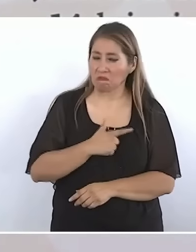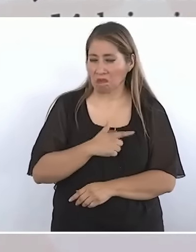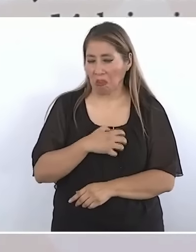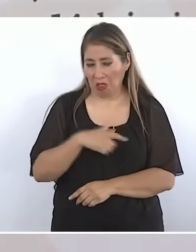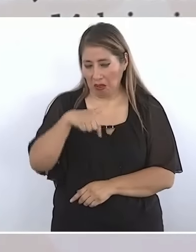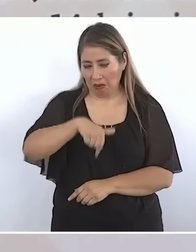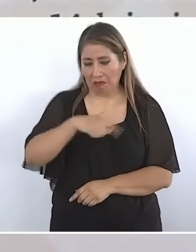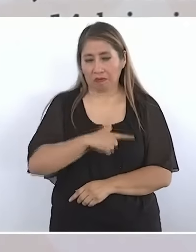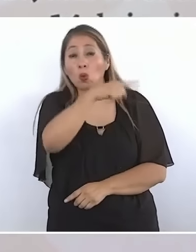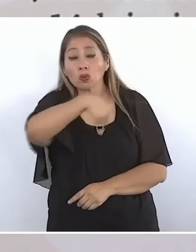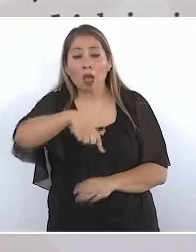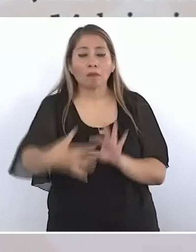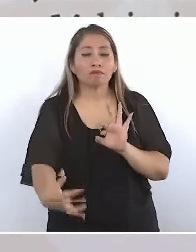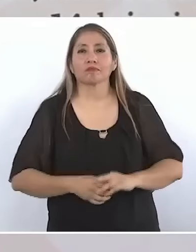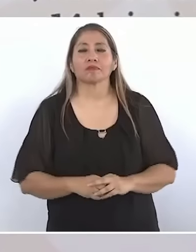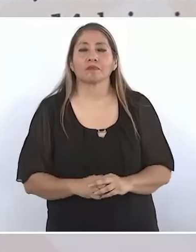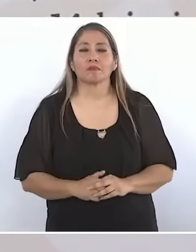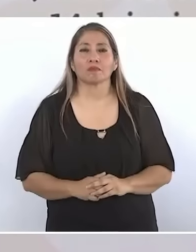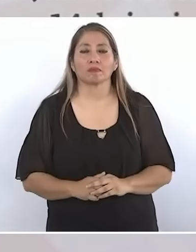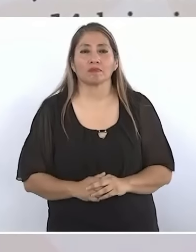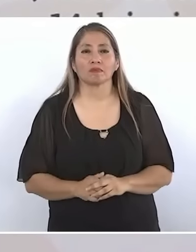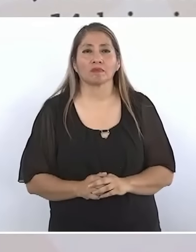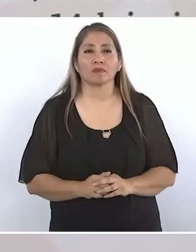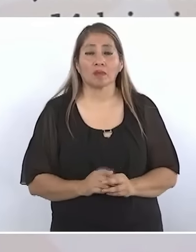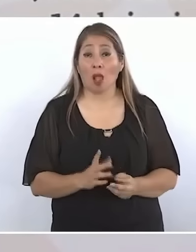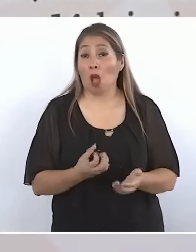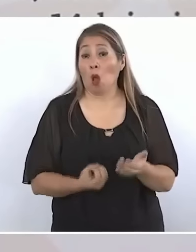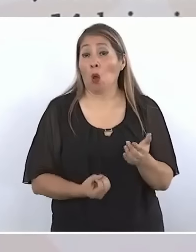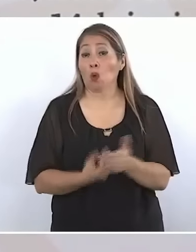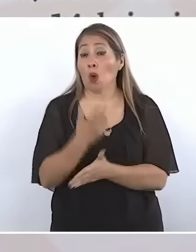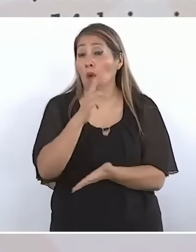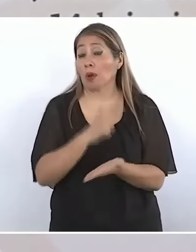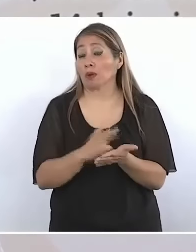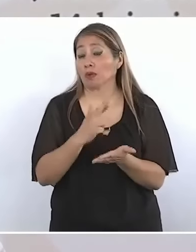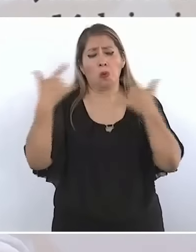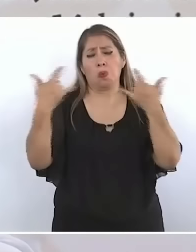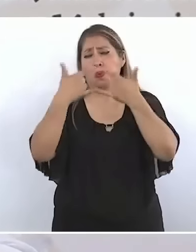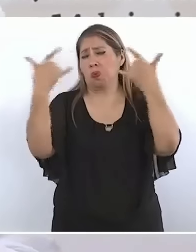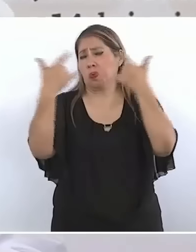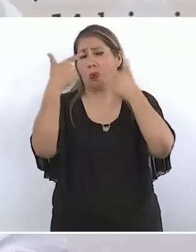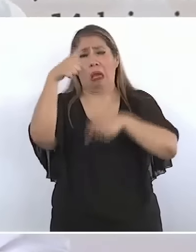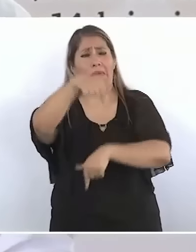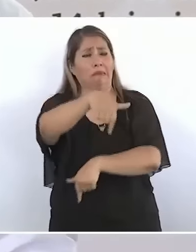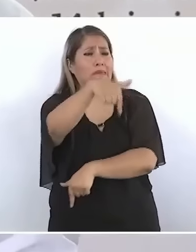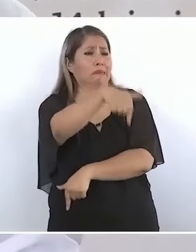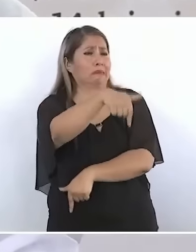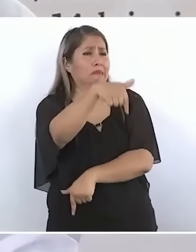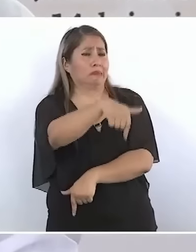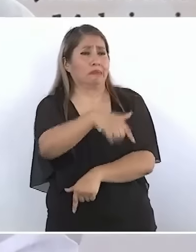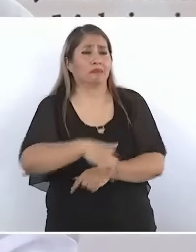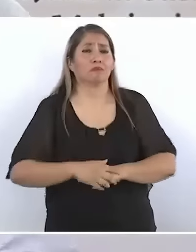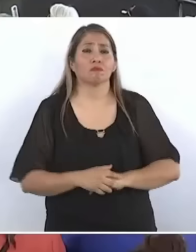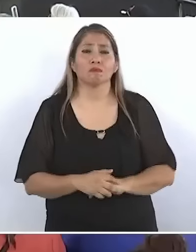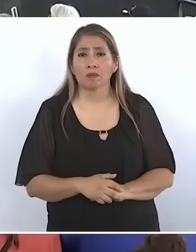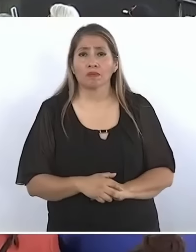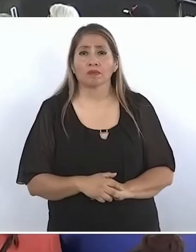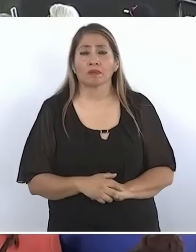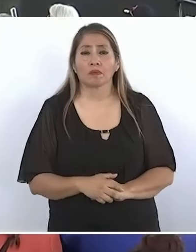aquí con ustedes. Nueva Rosita tiene mucha historia. Ustedes saben que cuando